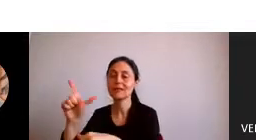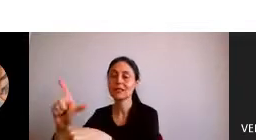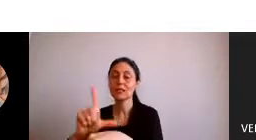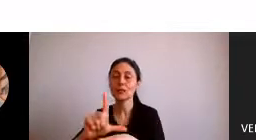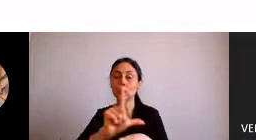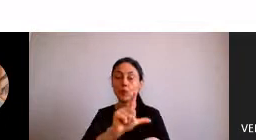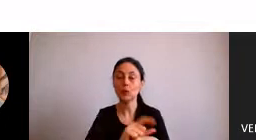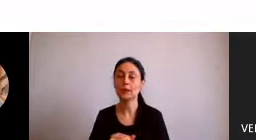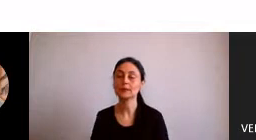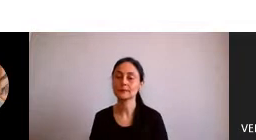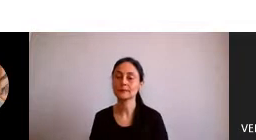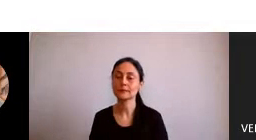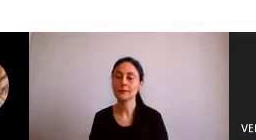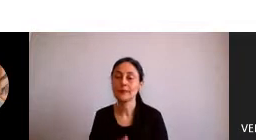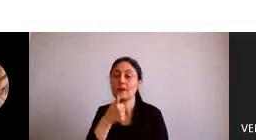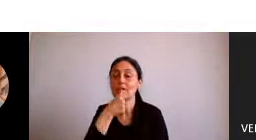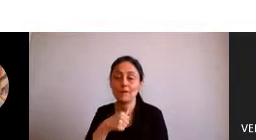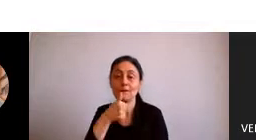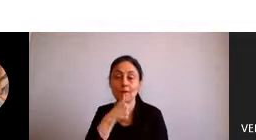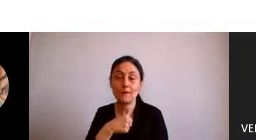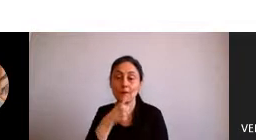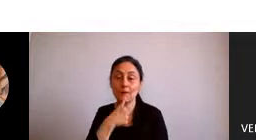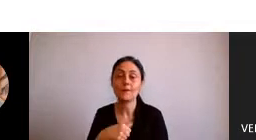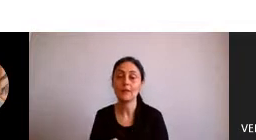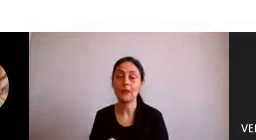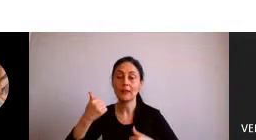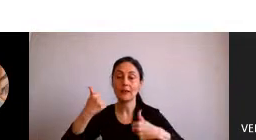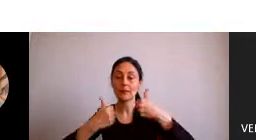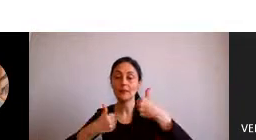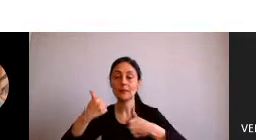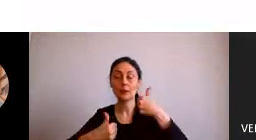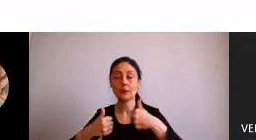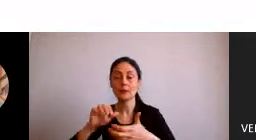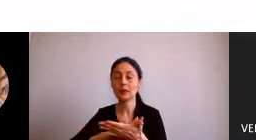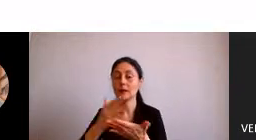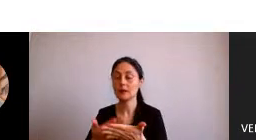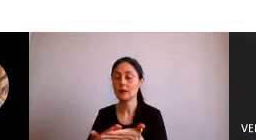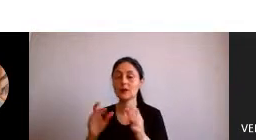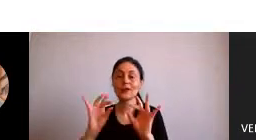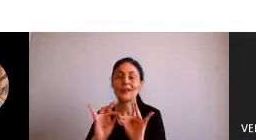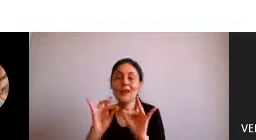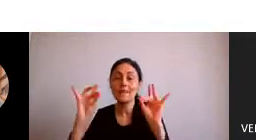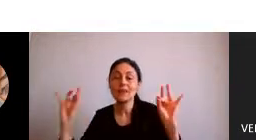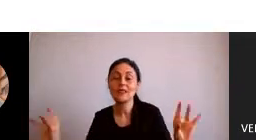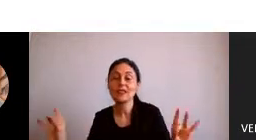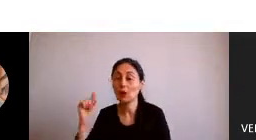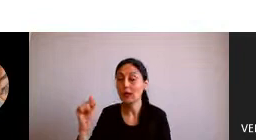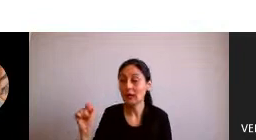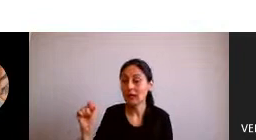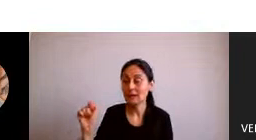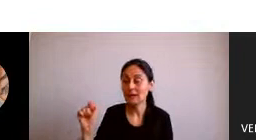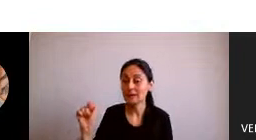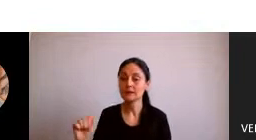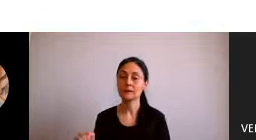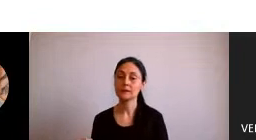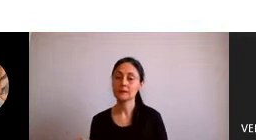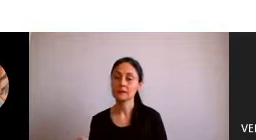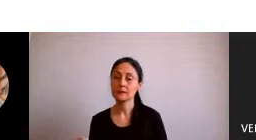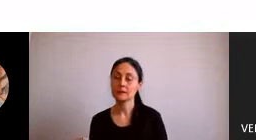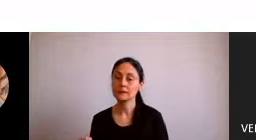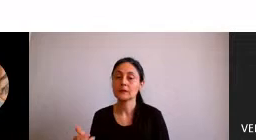hay falta profesionales de la salud y con formación como también mencionaba antes la profesora. Hoy día